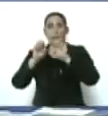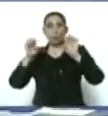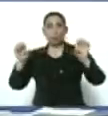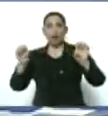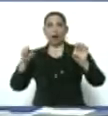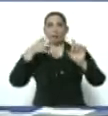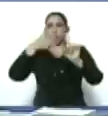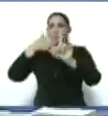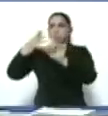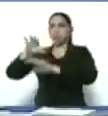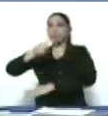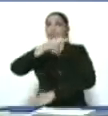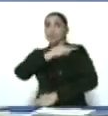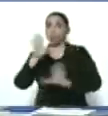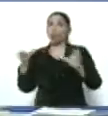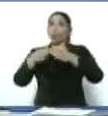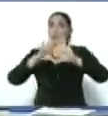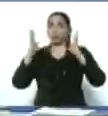Este es el director